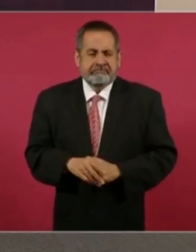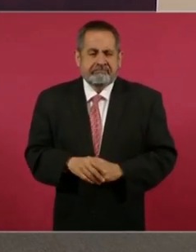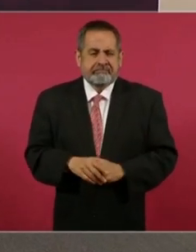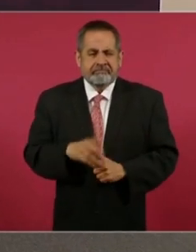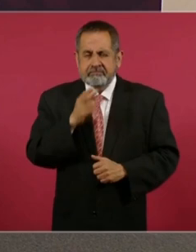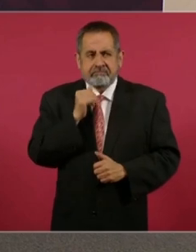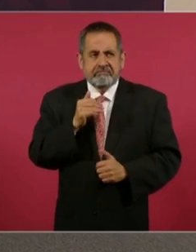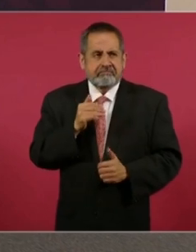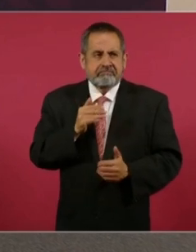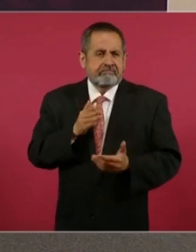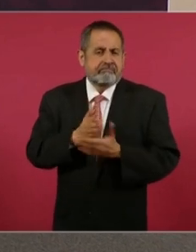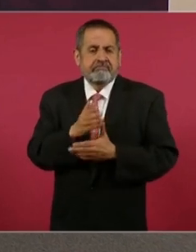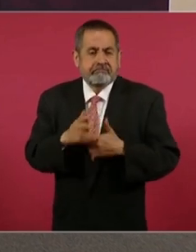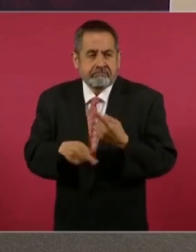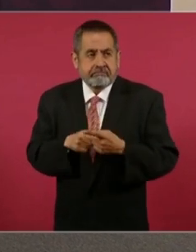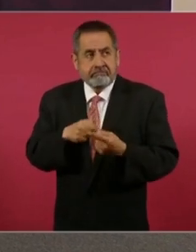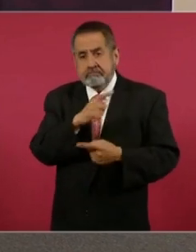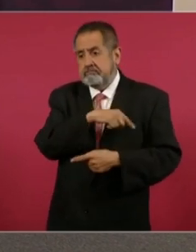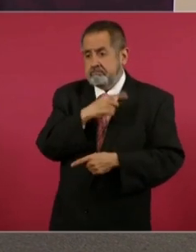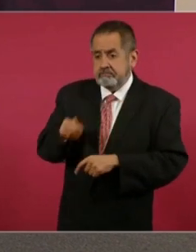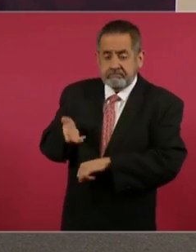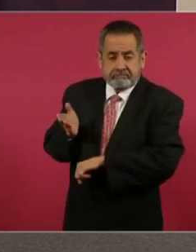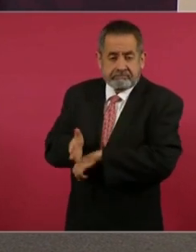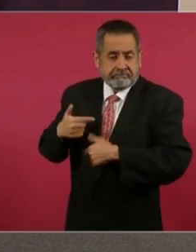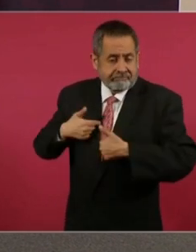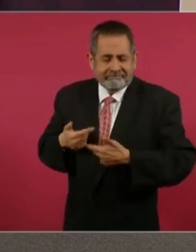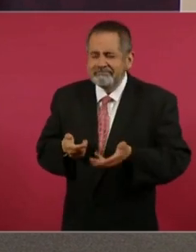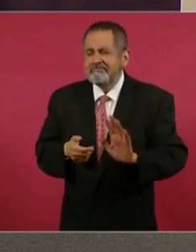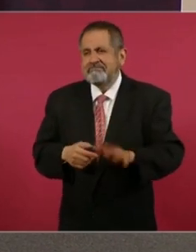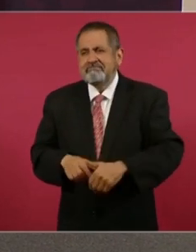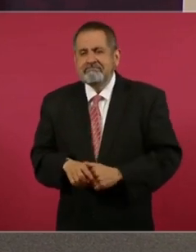no prosperan. Además,